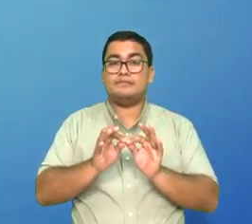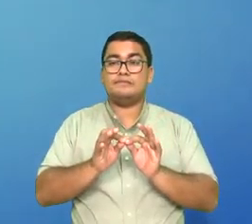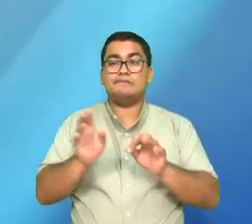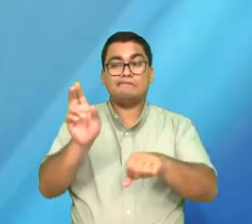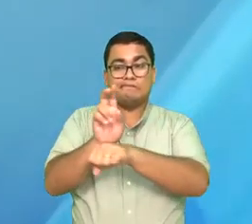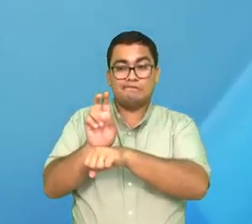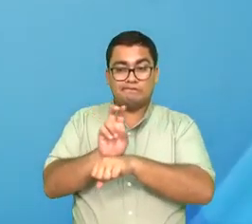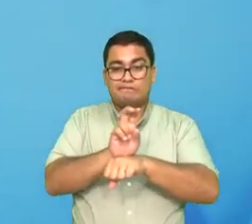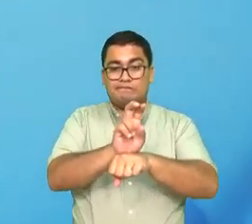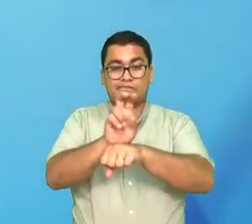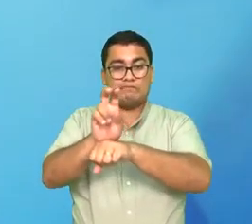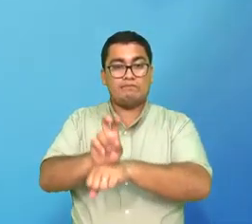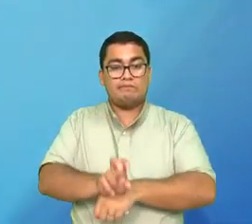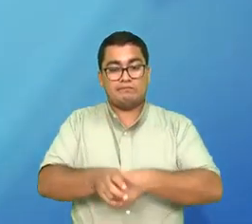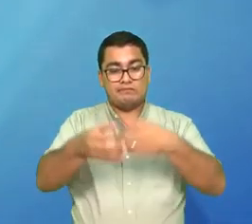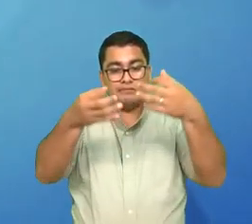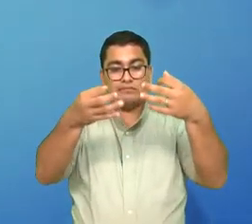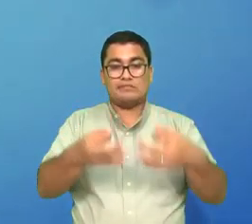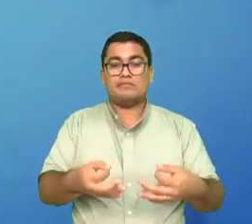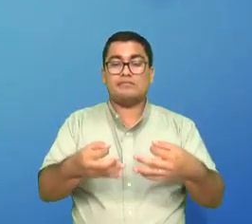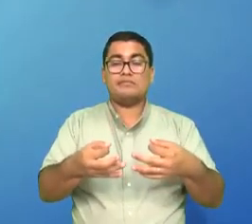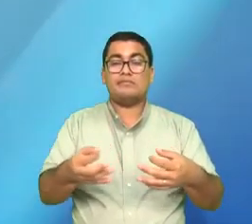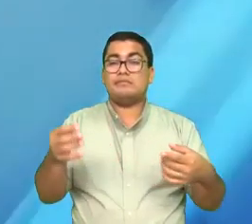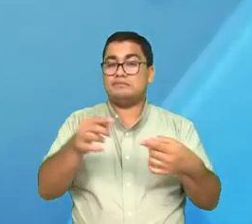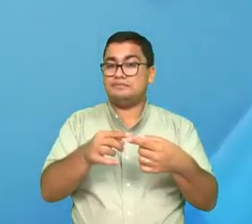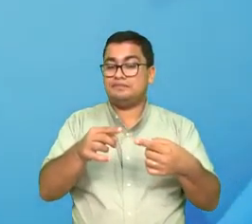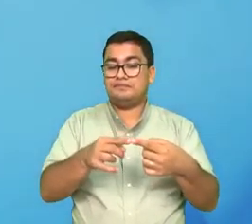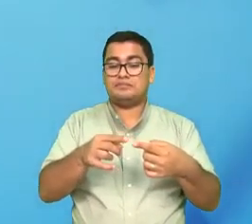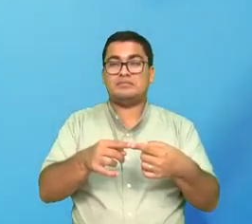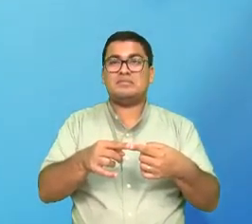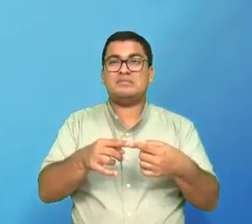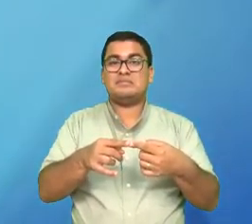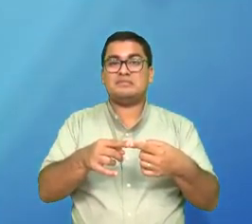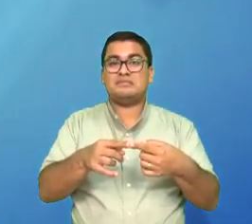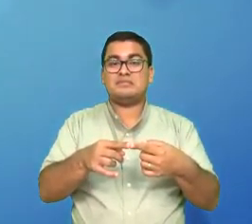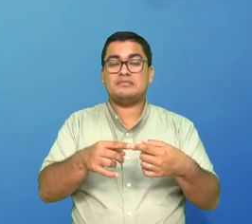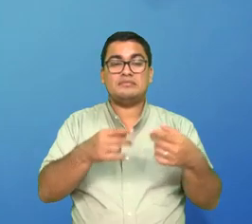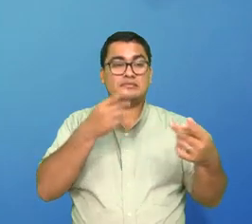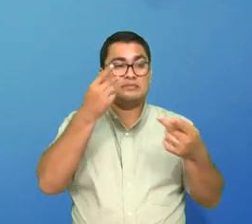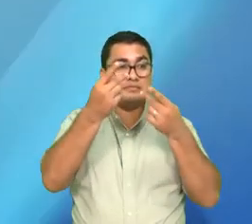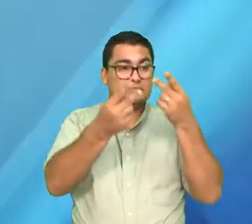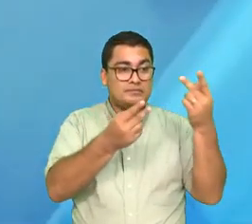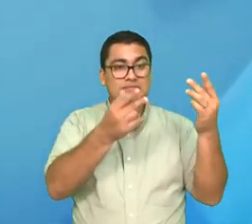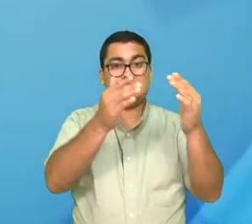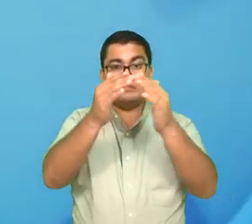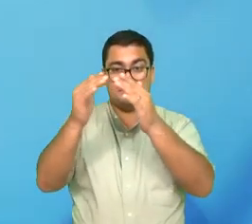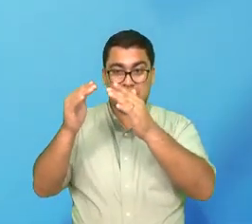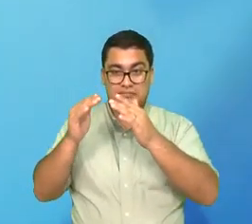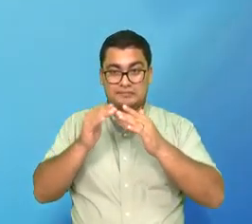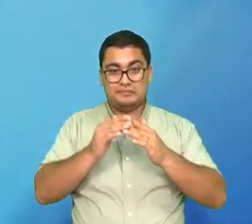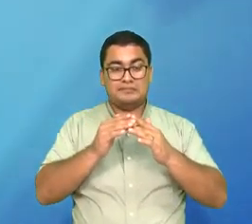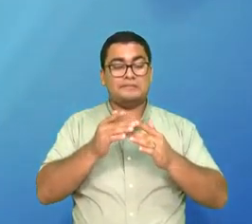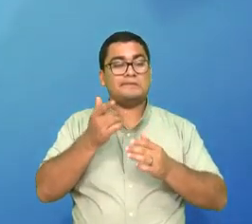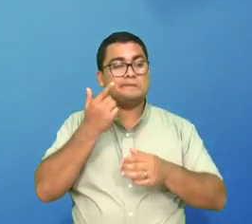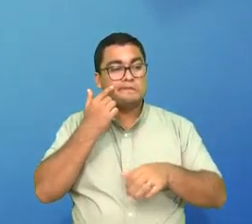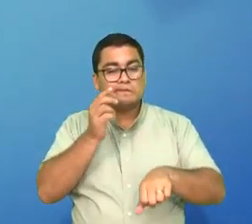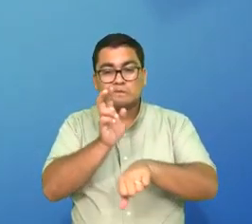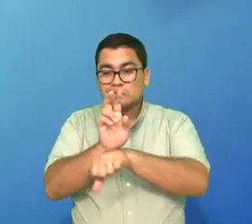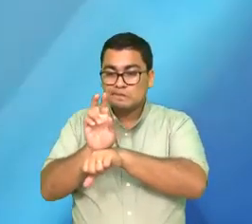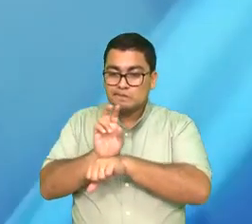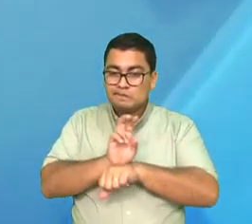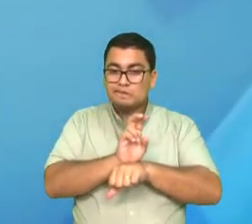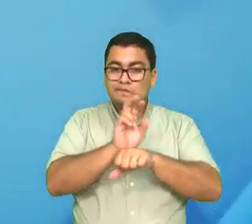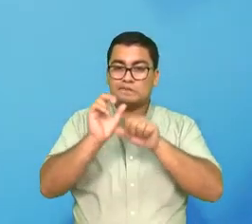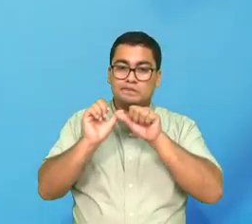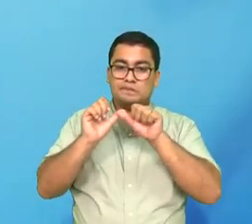que garantizar, uno, a través de las visitas que estamos realizando, que hemos venido realizando y que debemos